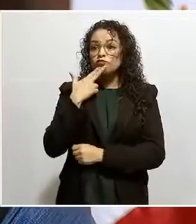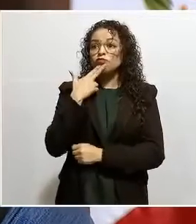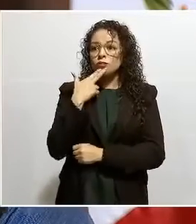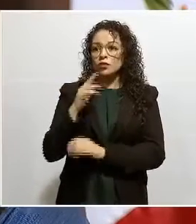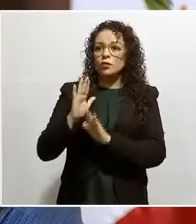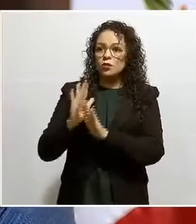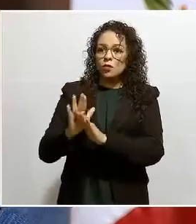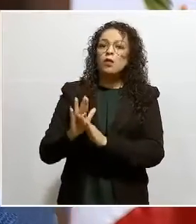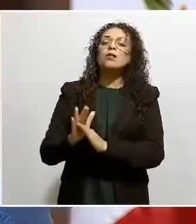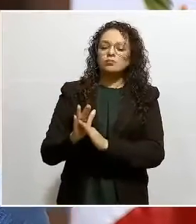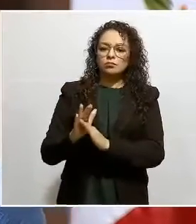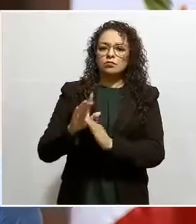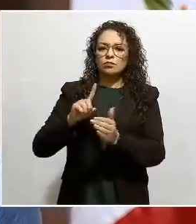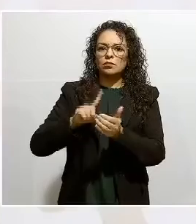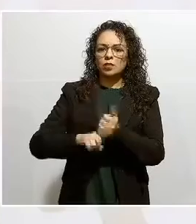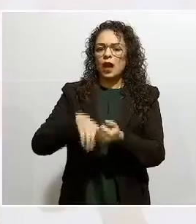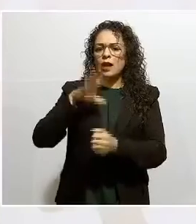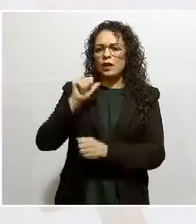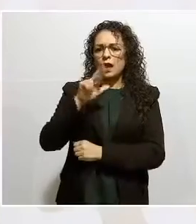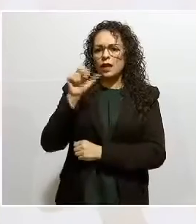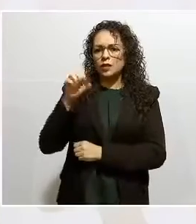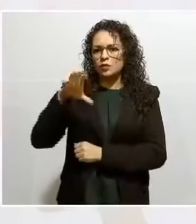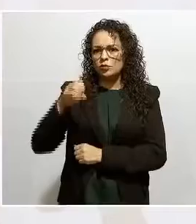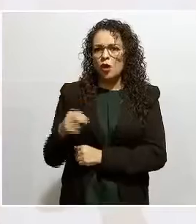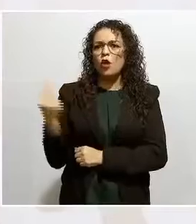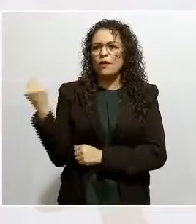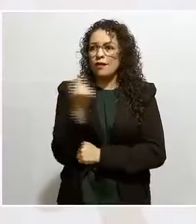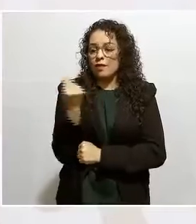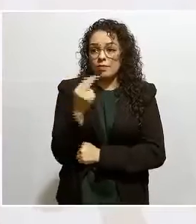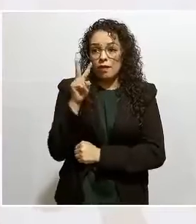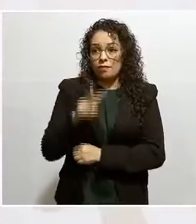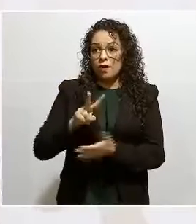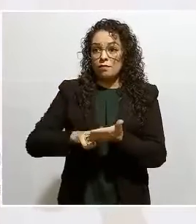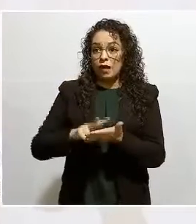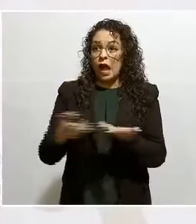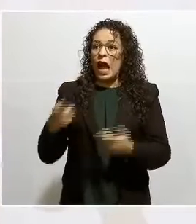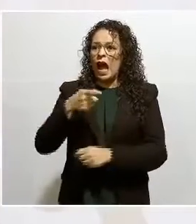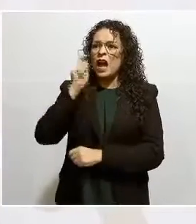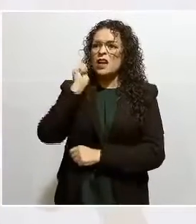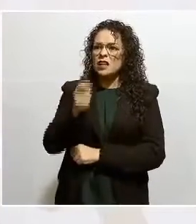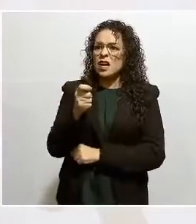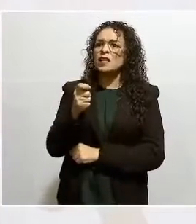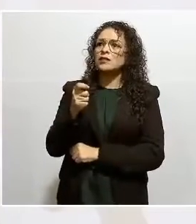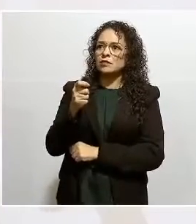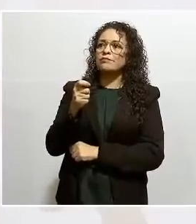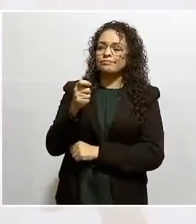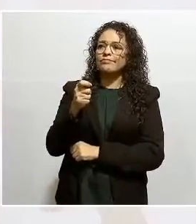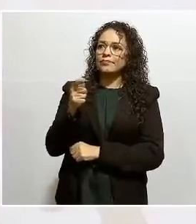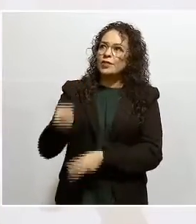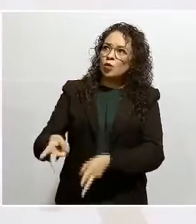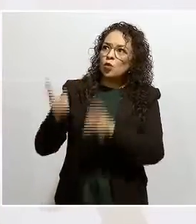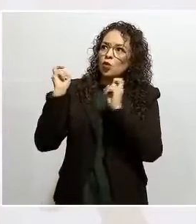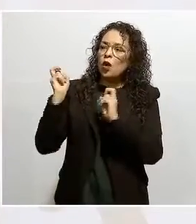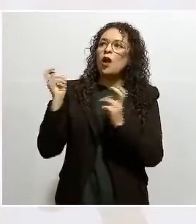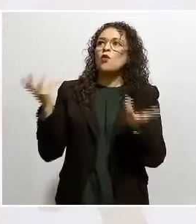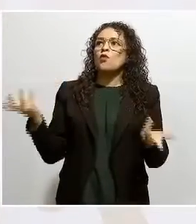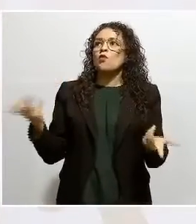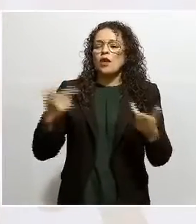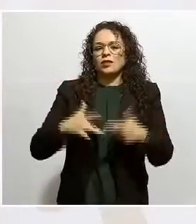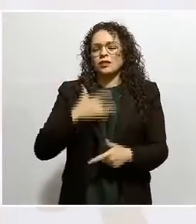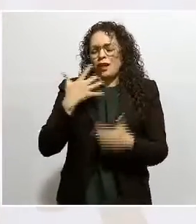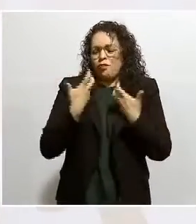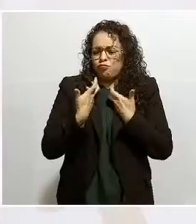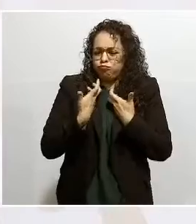ayudar al pueblo chontal de Tabasco. Se presume que este golpe aceleró su partida. Estos marcos vacíos